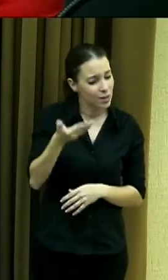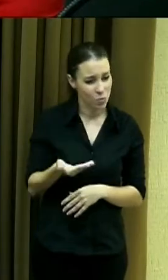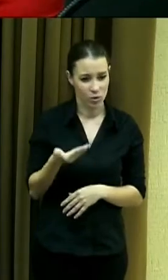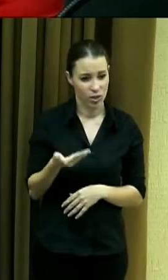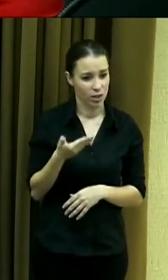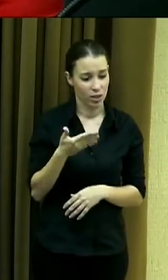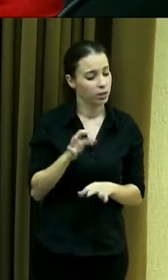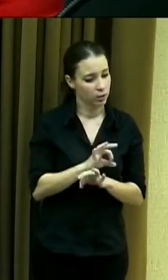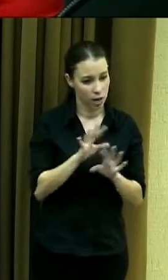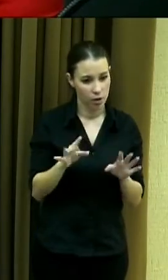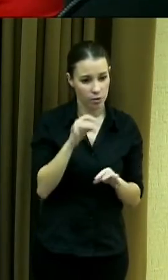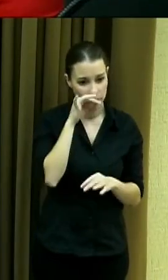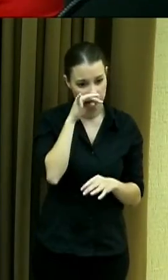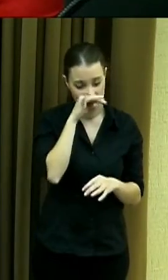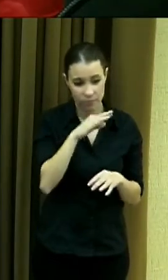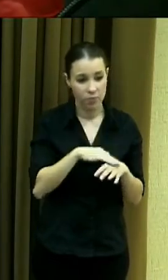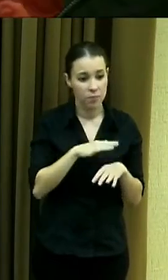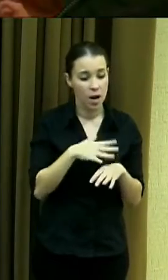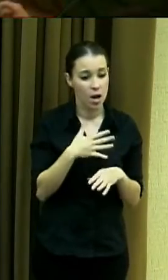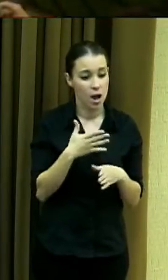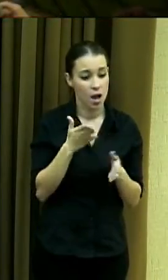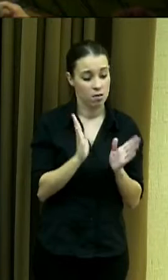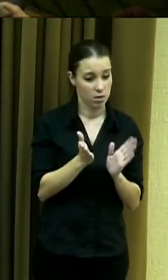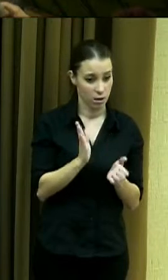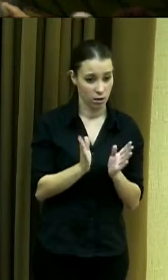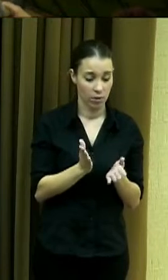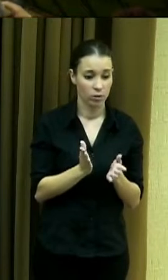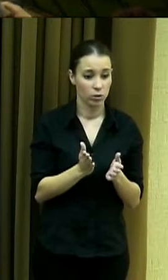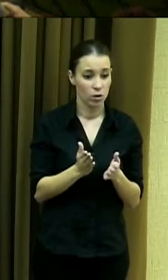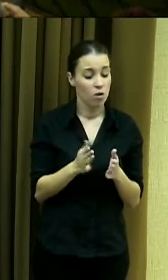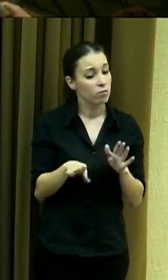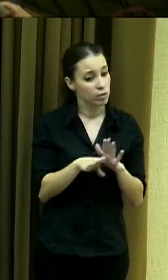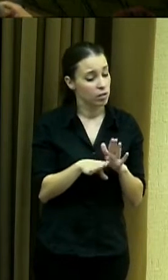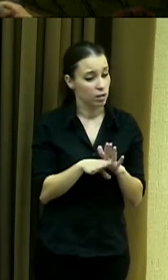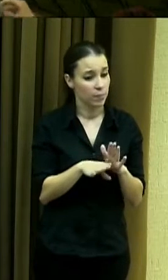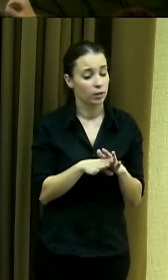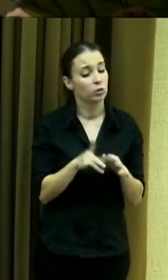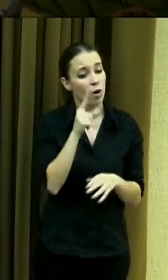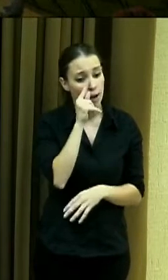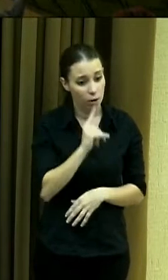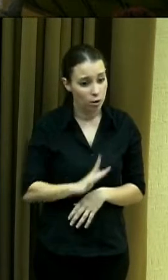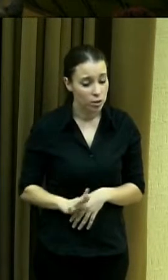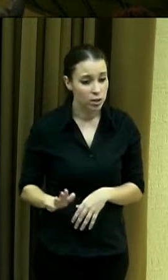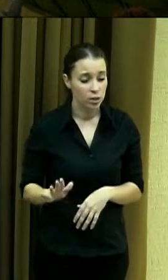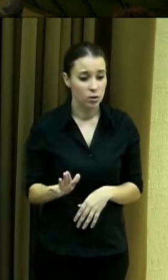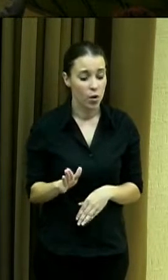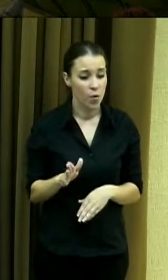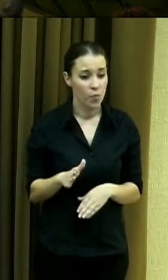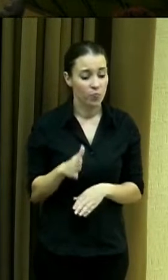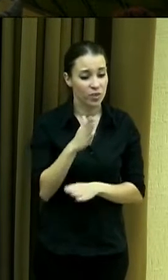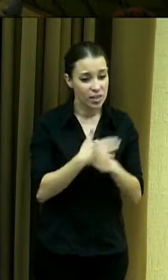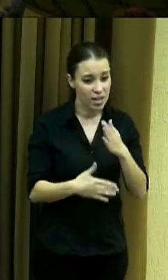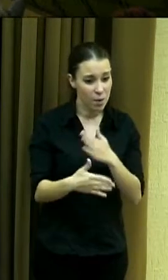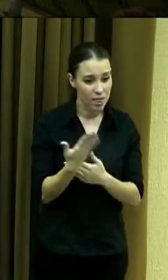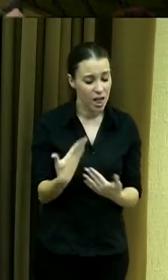por supuesto, para poder dirigir su tratamiento y todo su seguimiento, en los niños que tienen una discapacidad